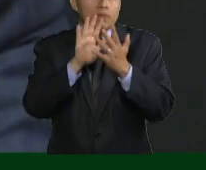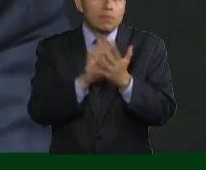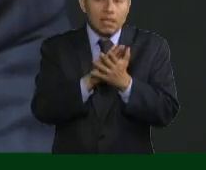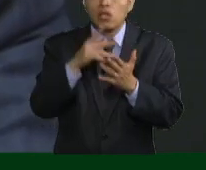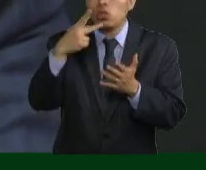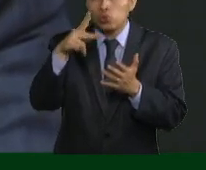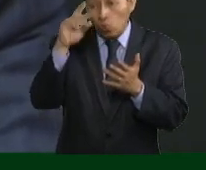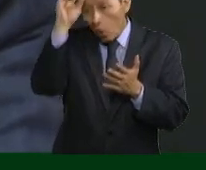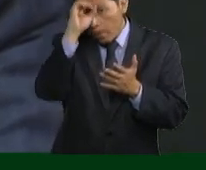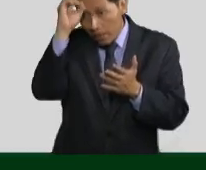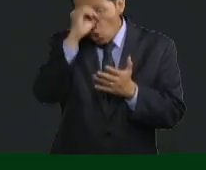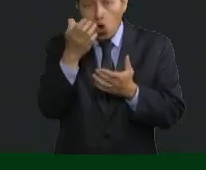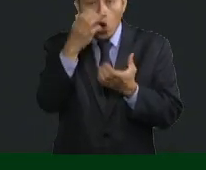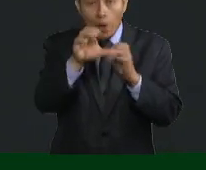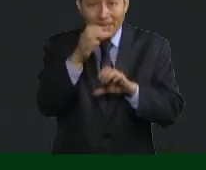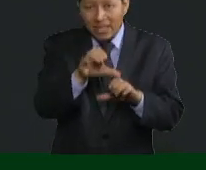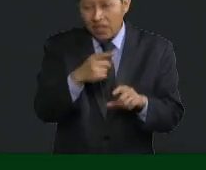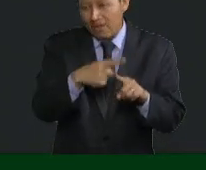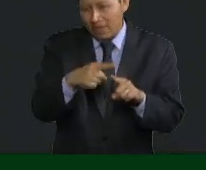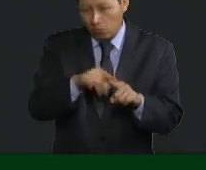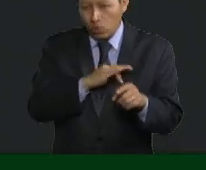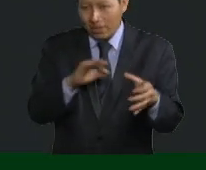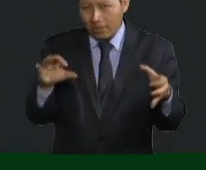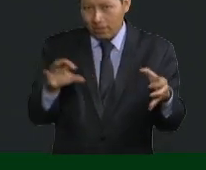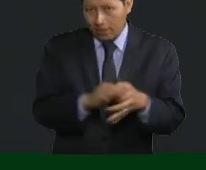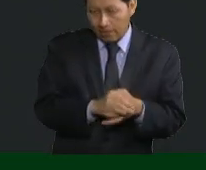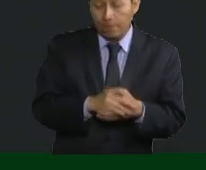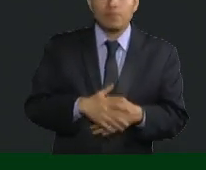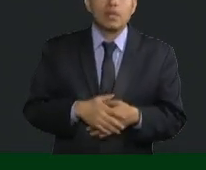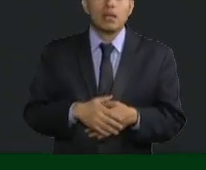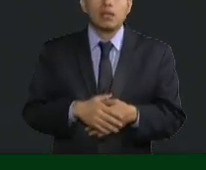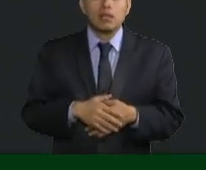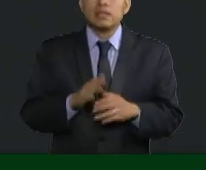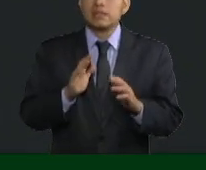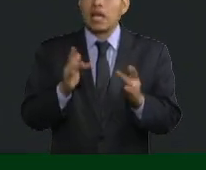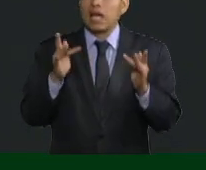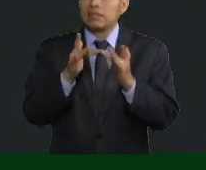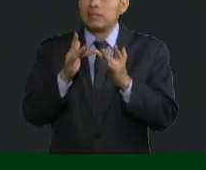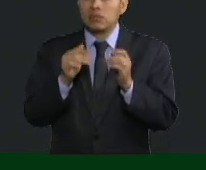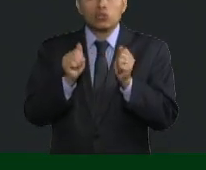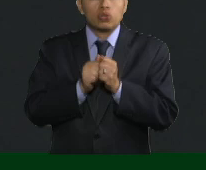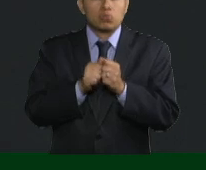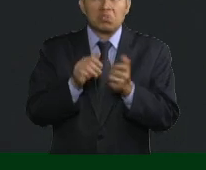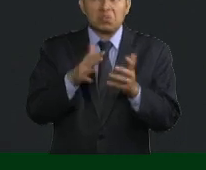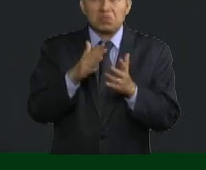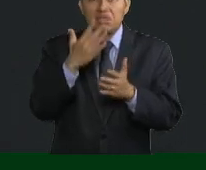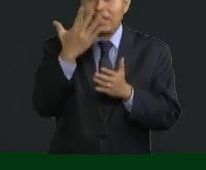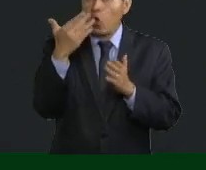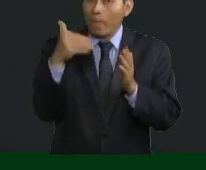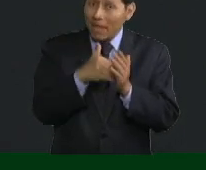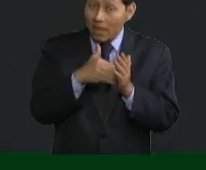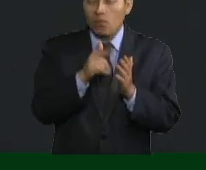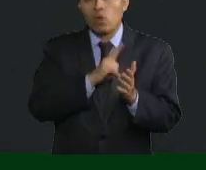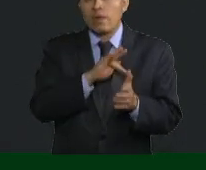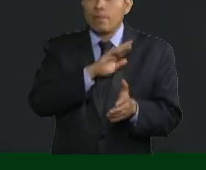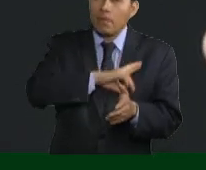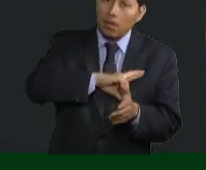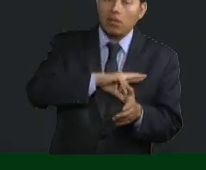comentarios y opiniones que correspondan. Tuvimos un acercamiento con más de 5,000 actores, tanto el sector privado